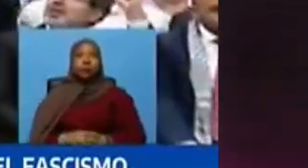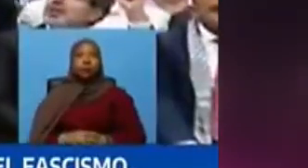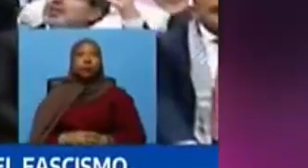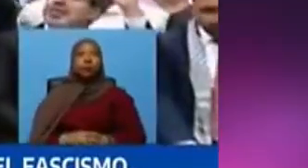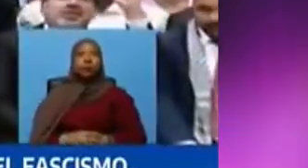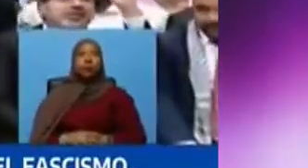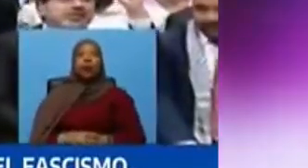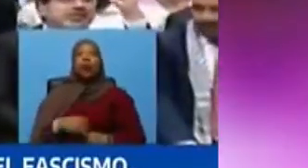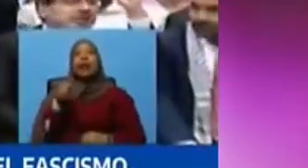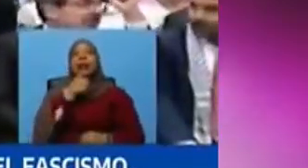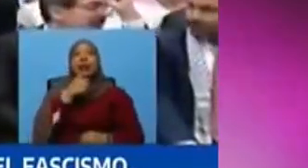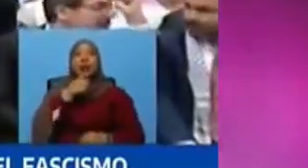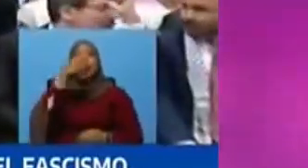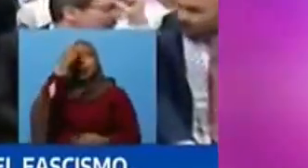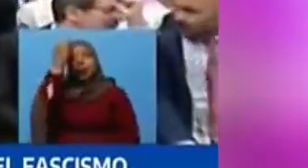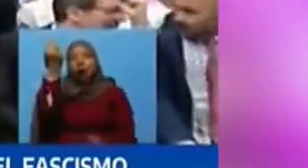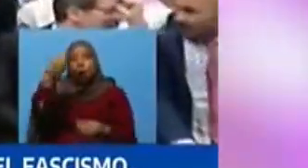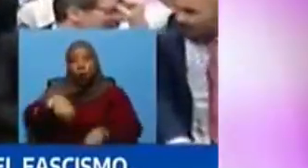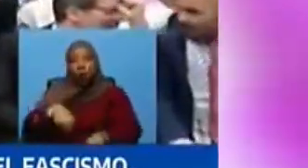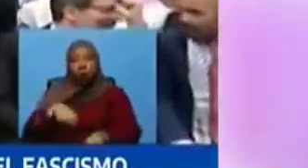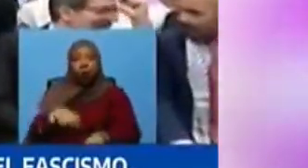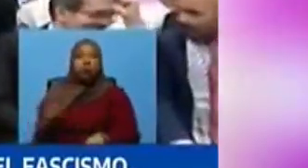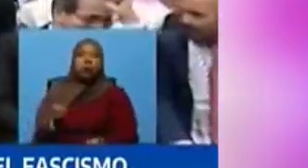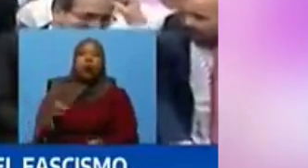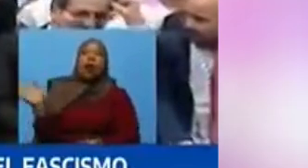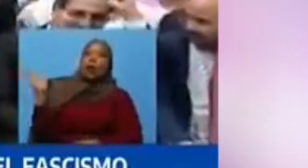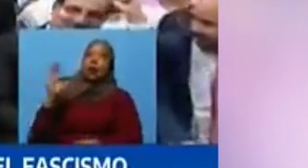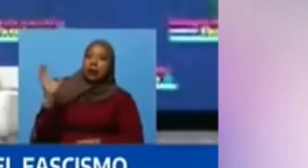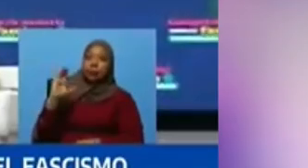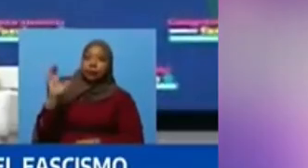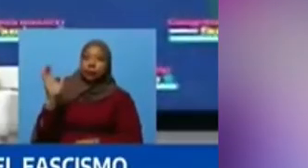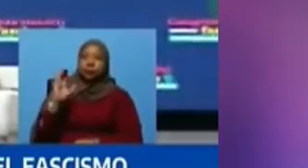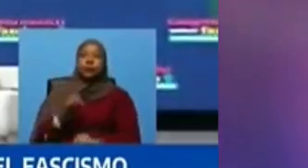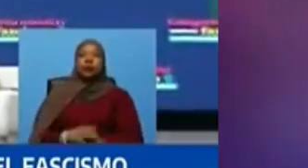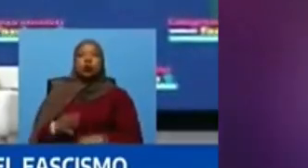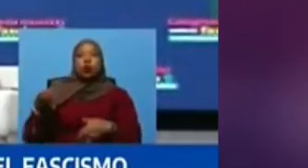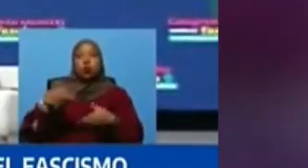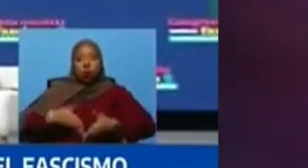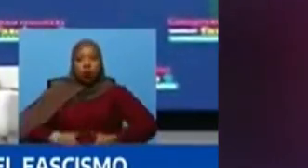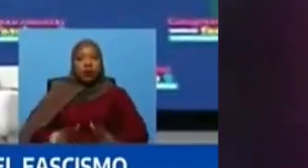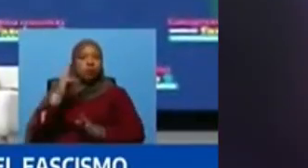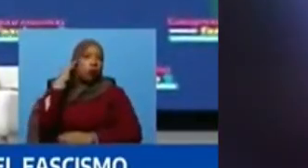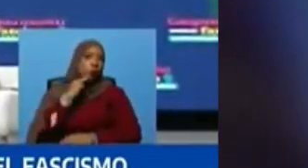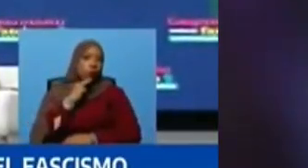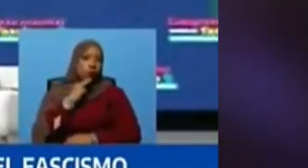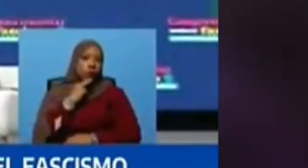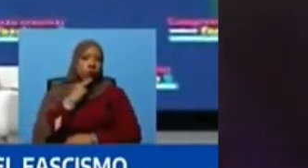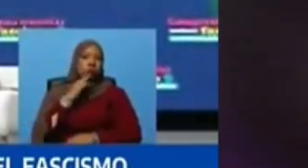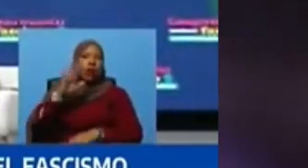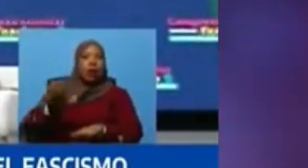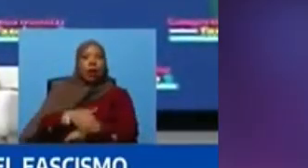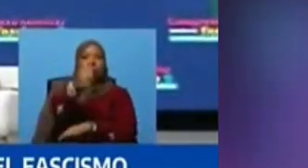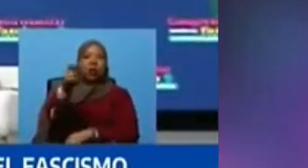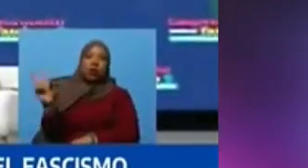Aquellos que estén de acuerdo que Caracas, cuna de Bolívar, capital de